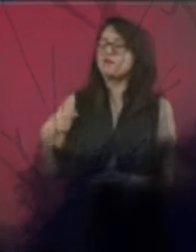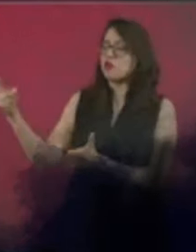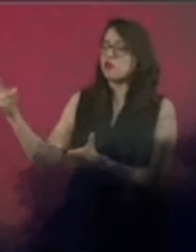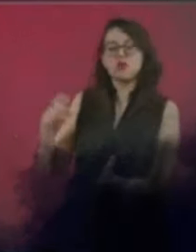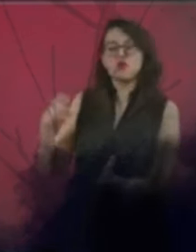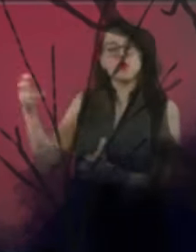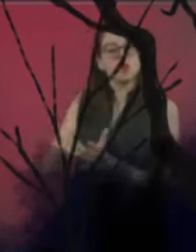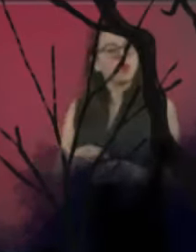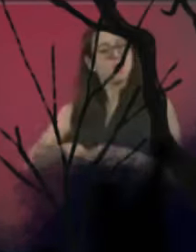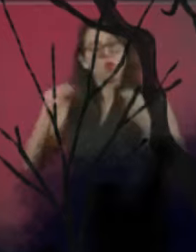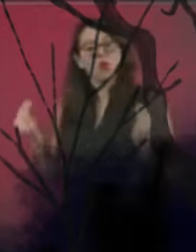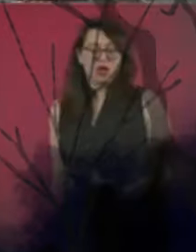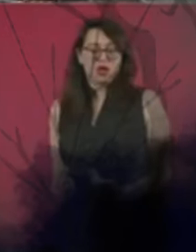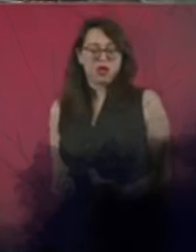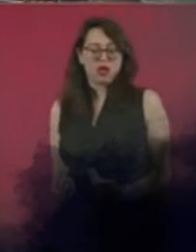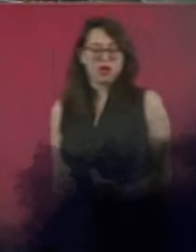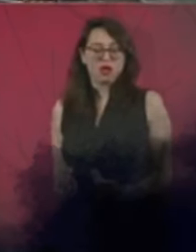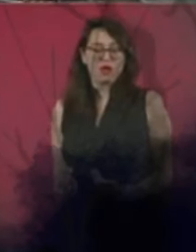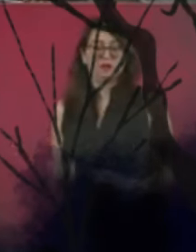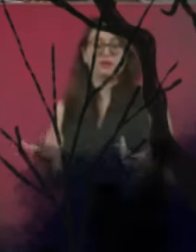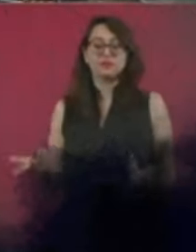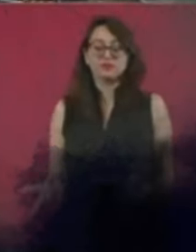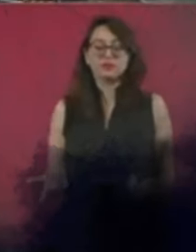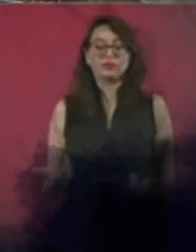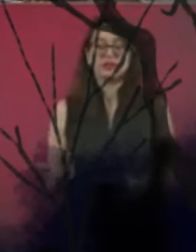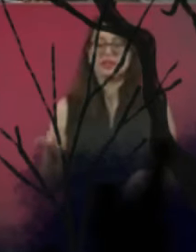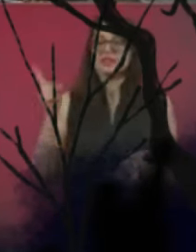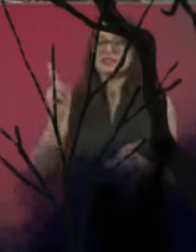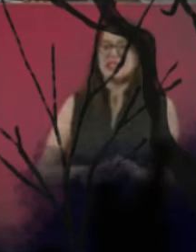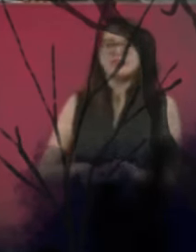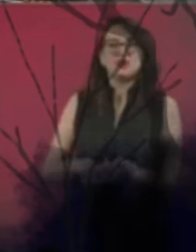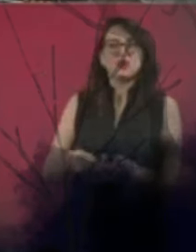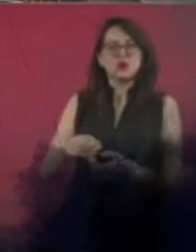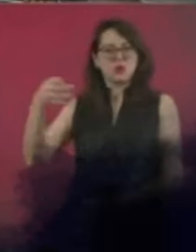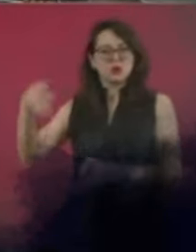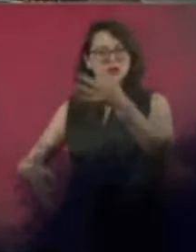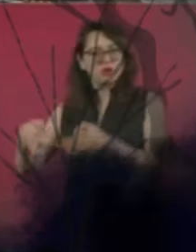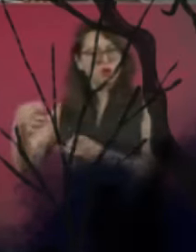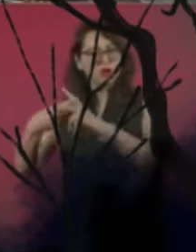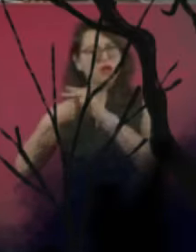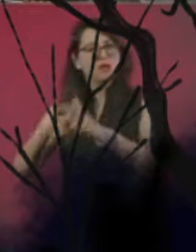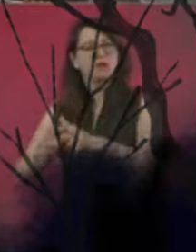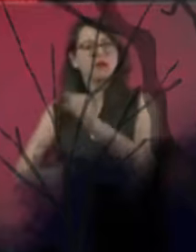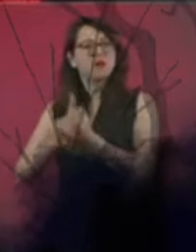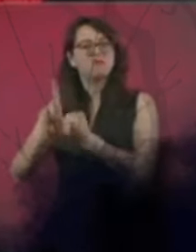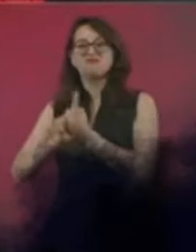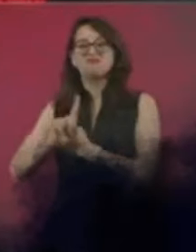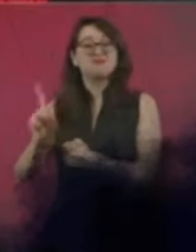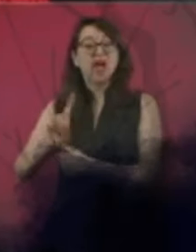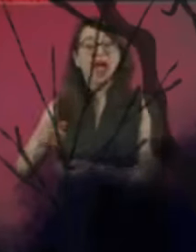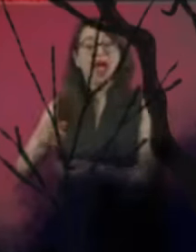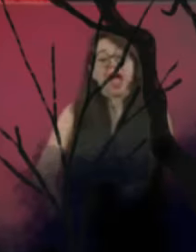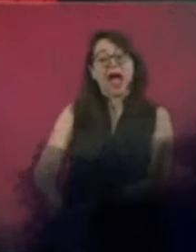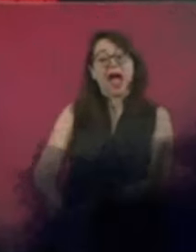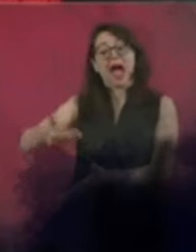tragedia, son los jueces. Vaya forma tan estúpida de quererle ver la cara a la gente. O sea, definitivamente el